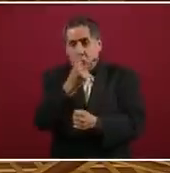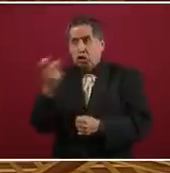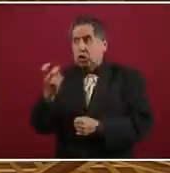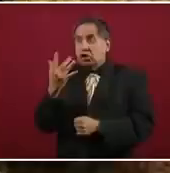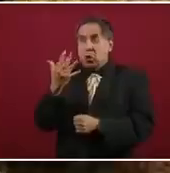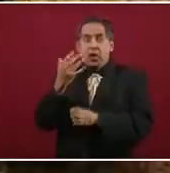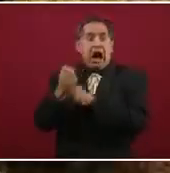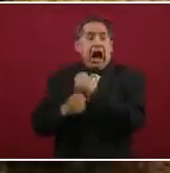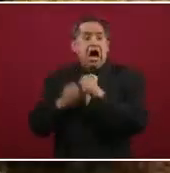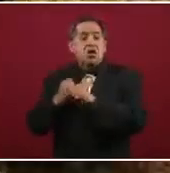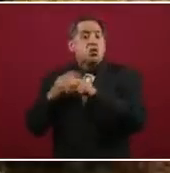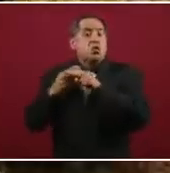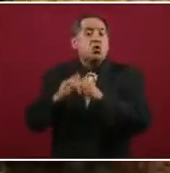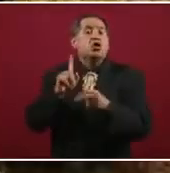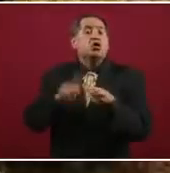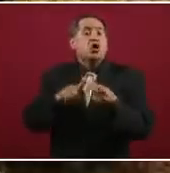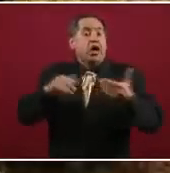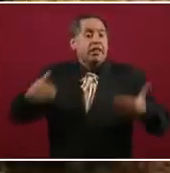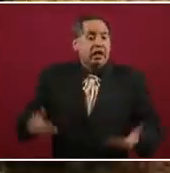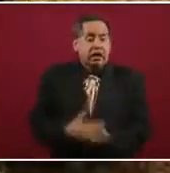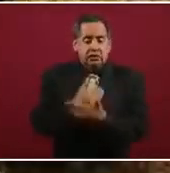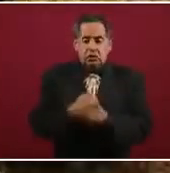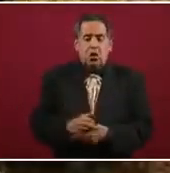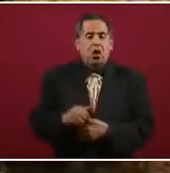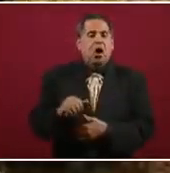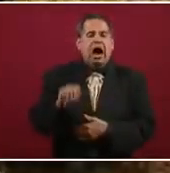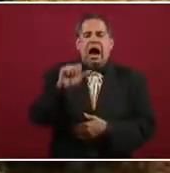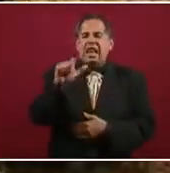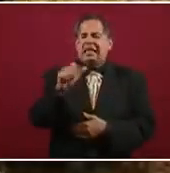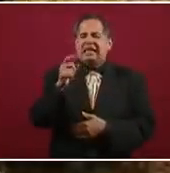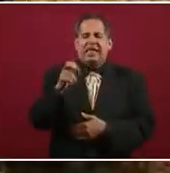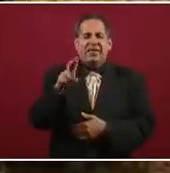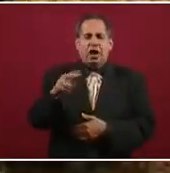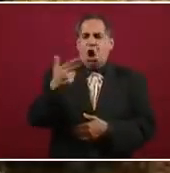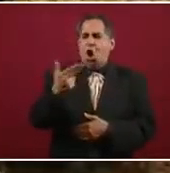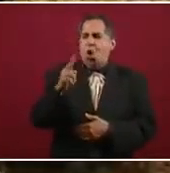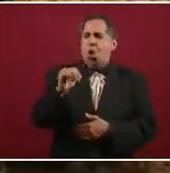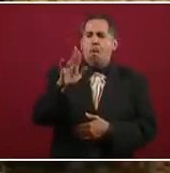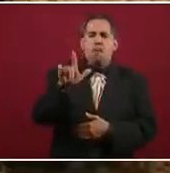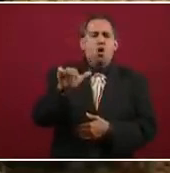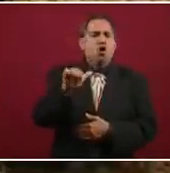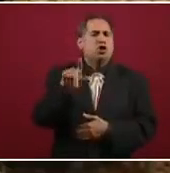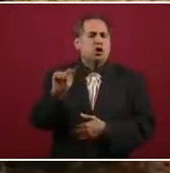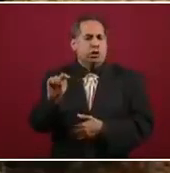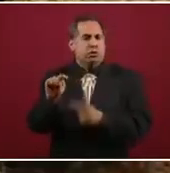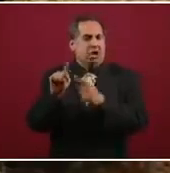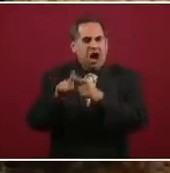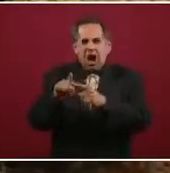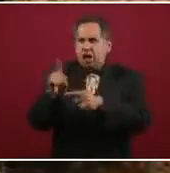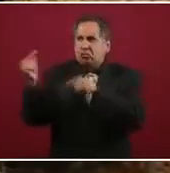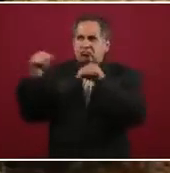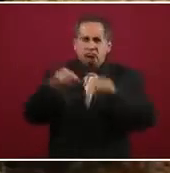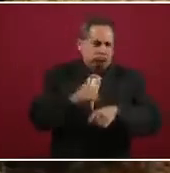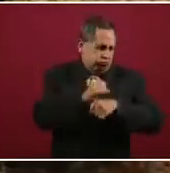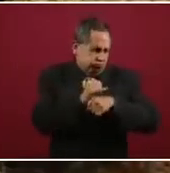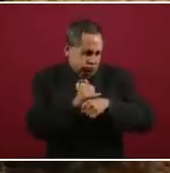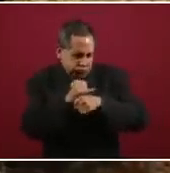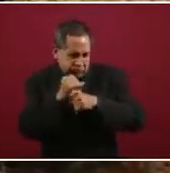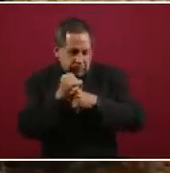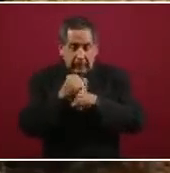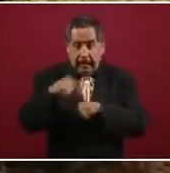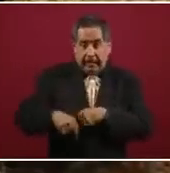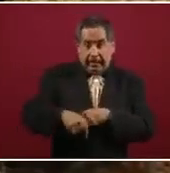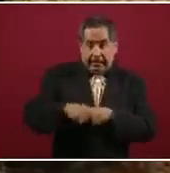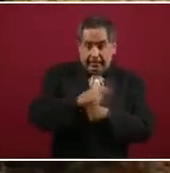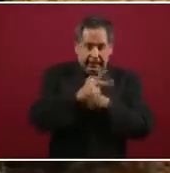250 años de nacimiento de Alexander von Humboldt, un científico, un expedicionario que estuvo aquí en nuestro país a